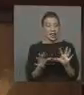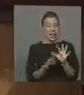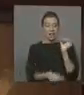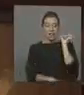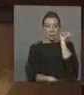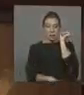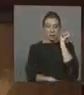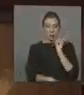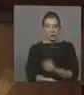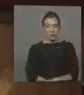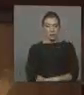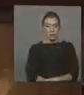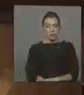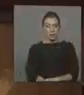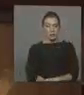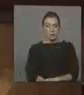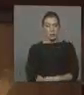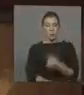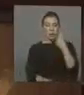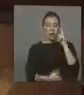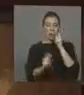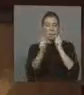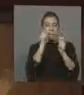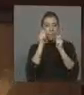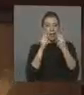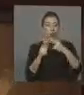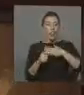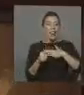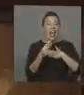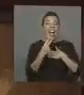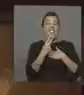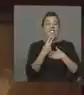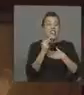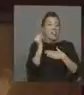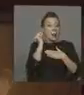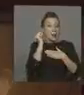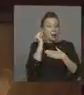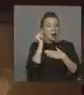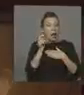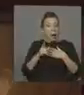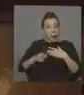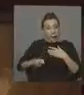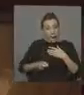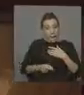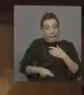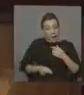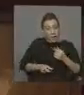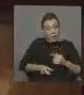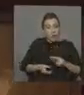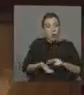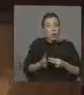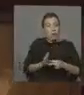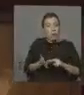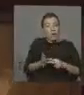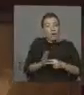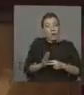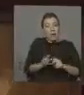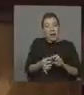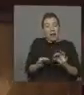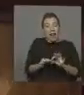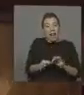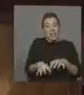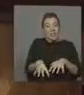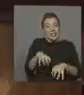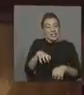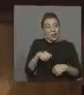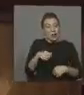mujeres: evitar el peligro para su propia vida, embrión o feto con alteración estructural congénita